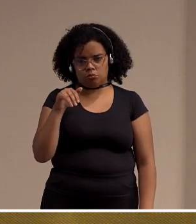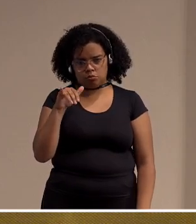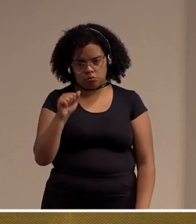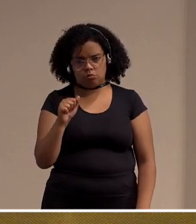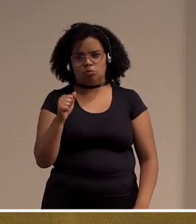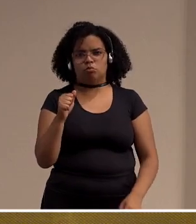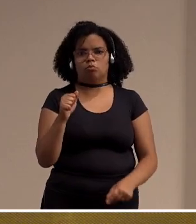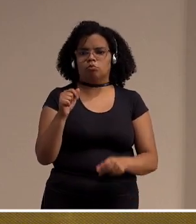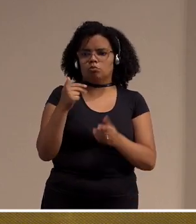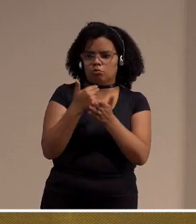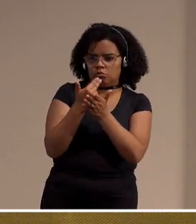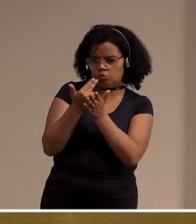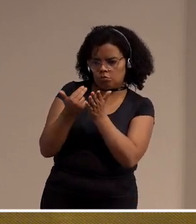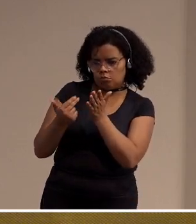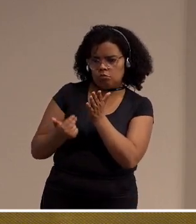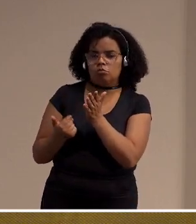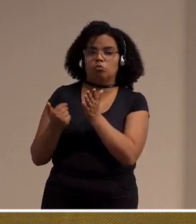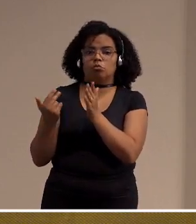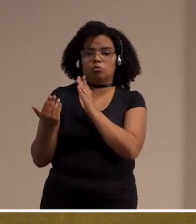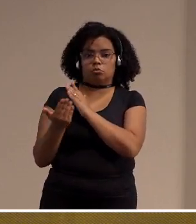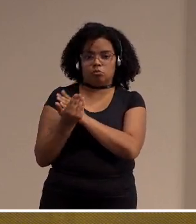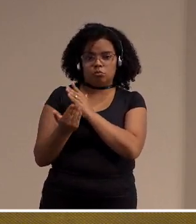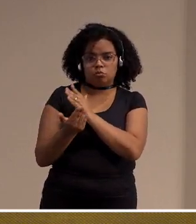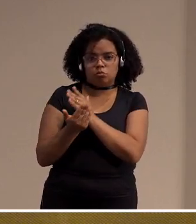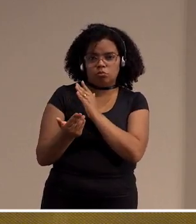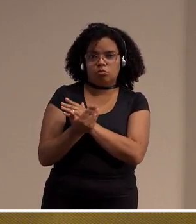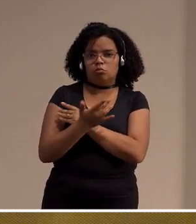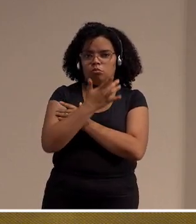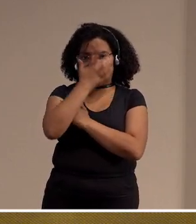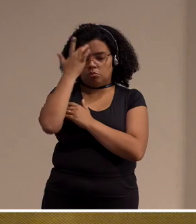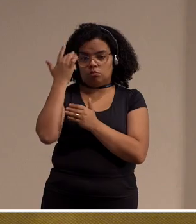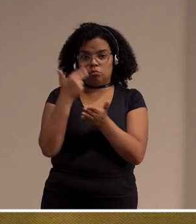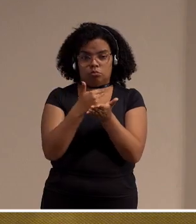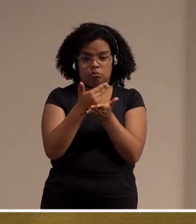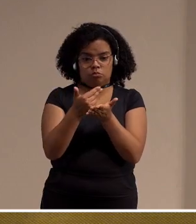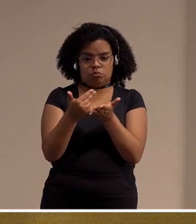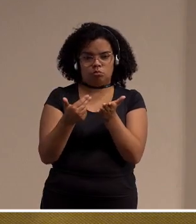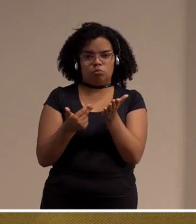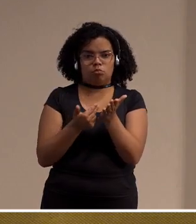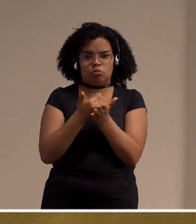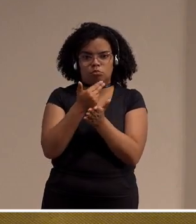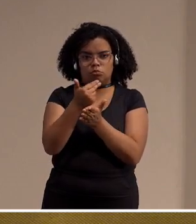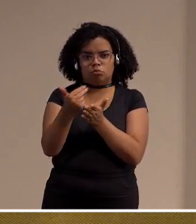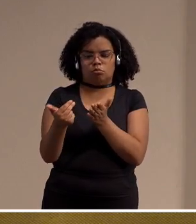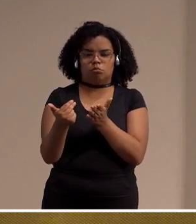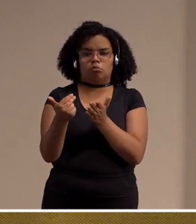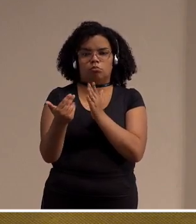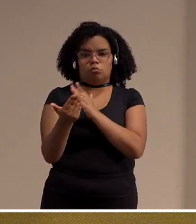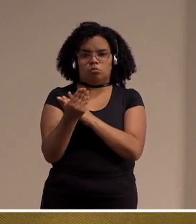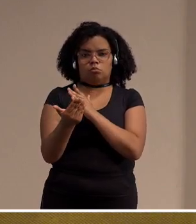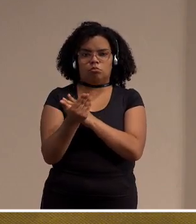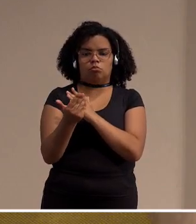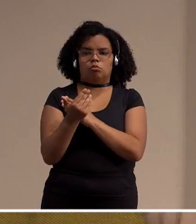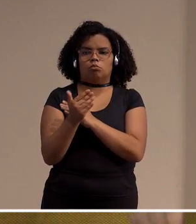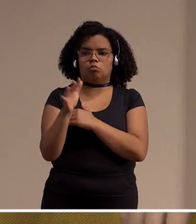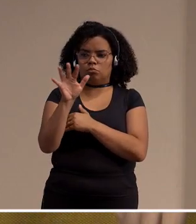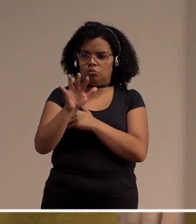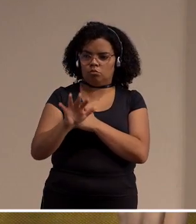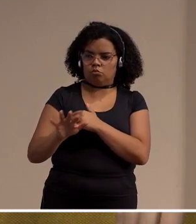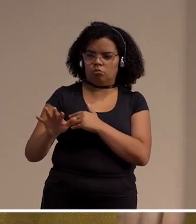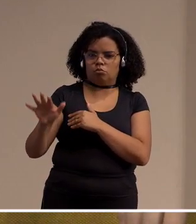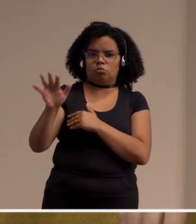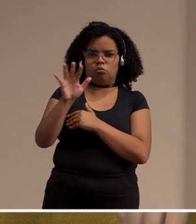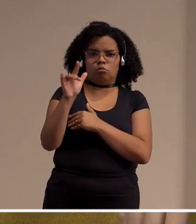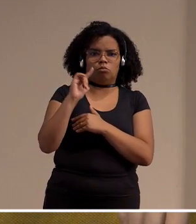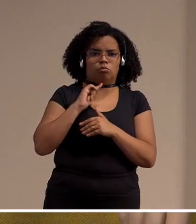de un diseñador que me ayudó como a hacer los mapas que tengo en el libro, que tienen como una estética, los mapas que en